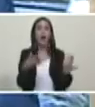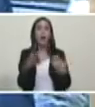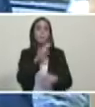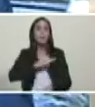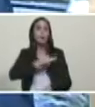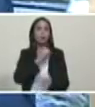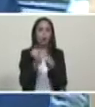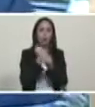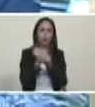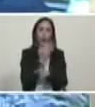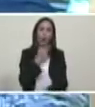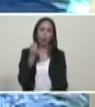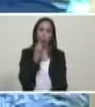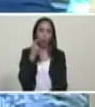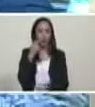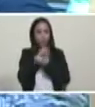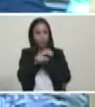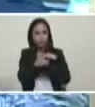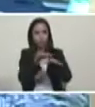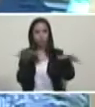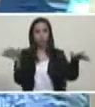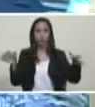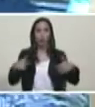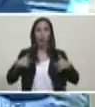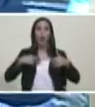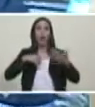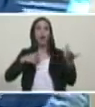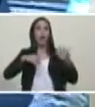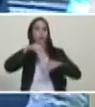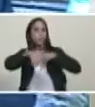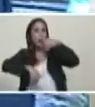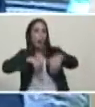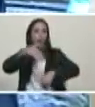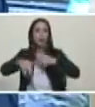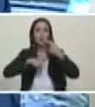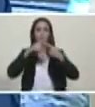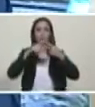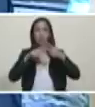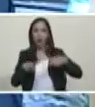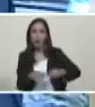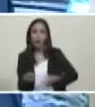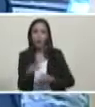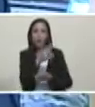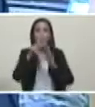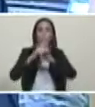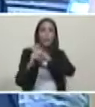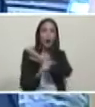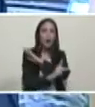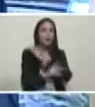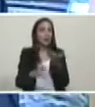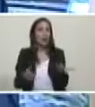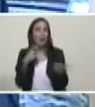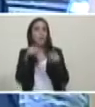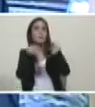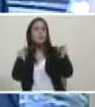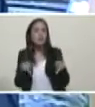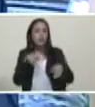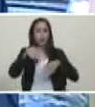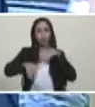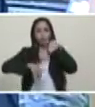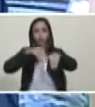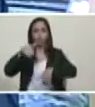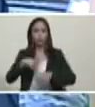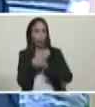Juvenil. Van a estar en playas, ríos, parques, balnearios, llevando el